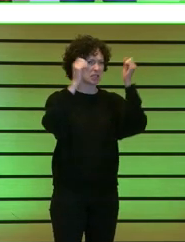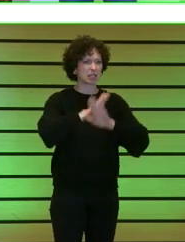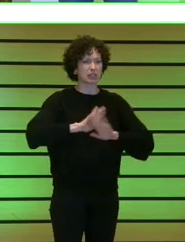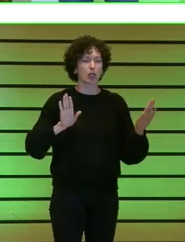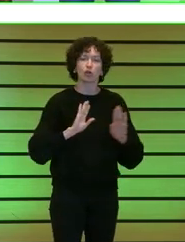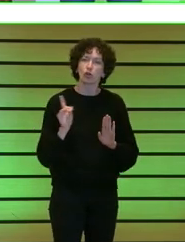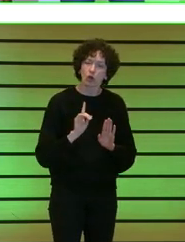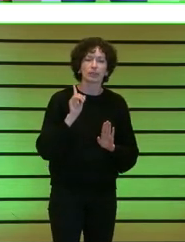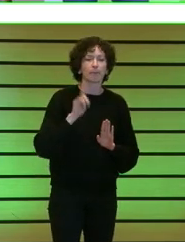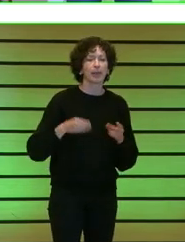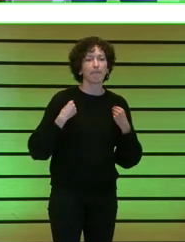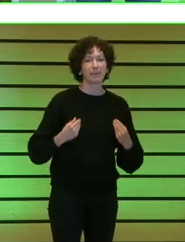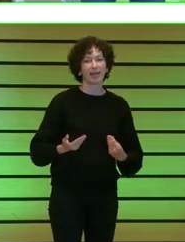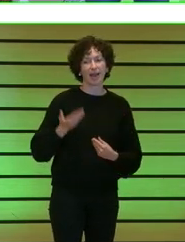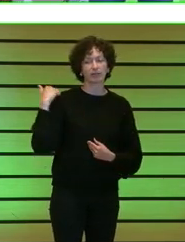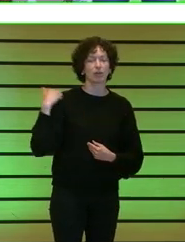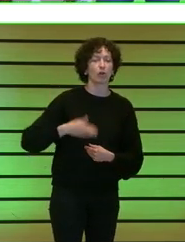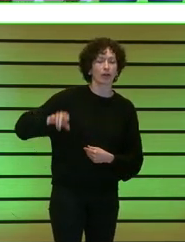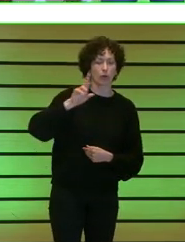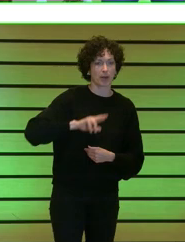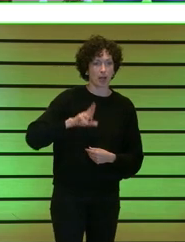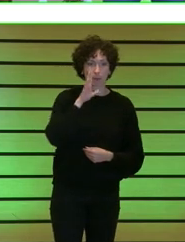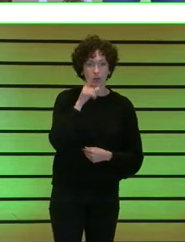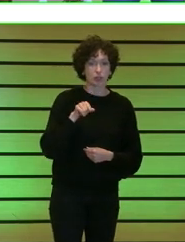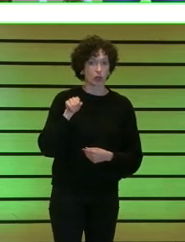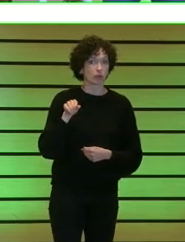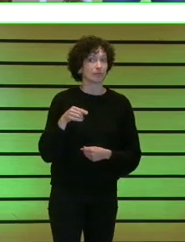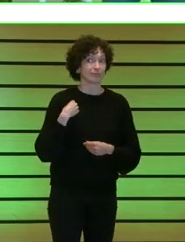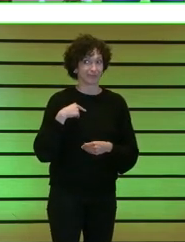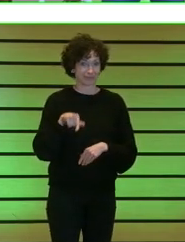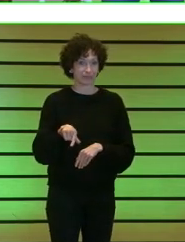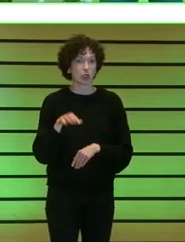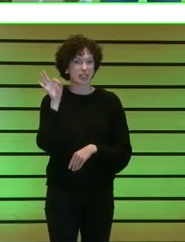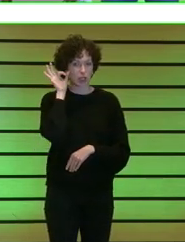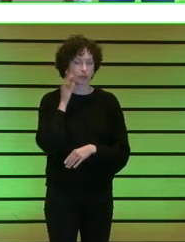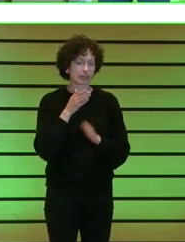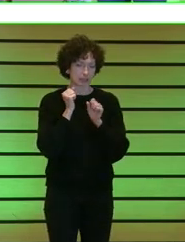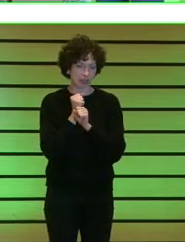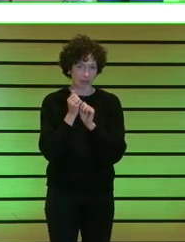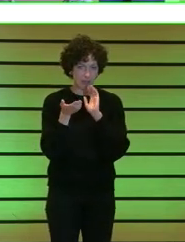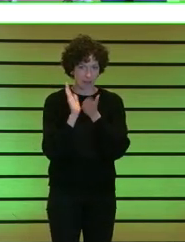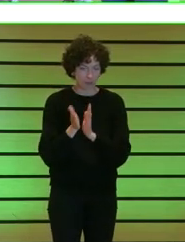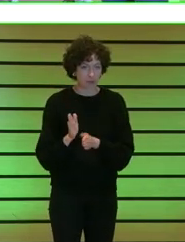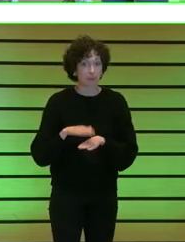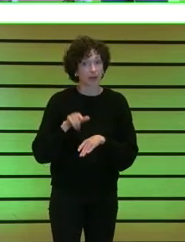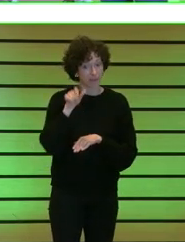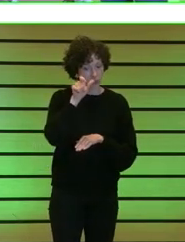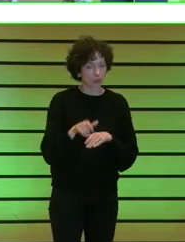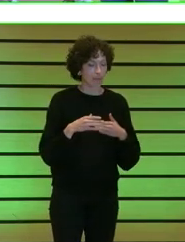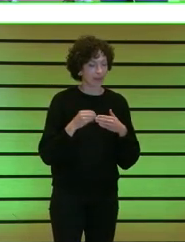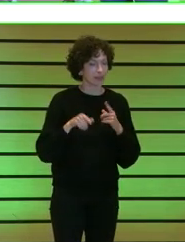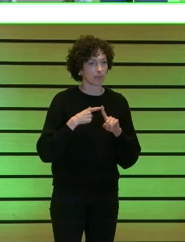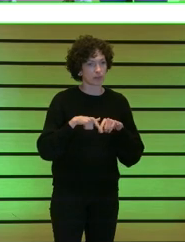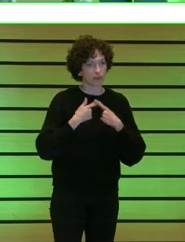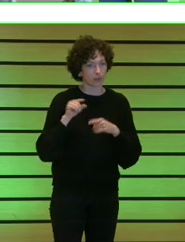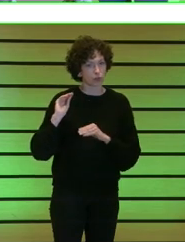recuperar tu vida anterior y por eso estamos haciendo trabajo en el síndrome postulados intensivos para transmitirle al paciente a sus familias que